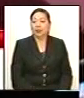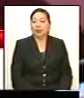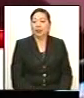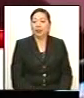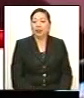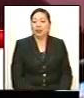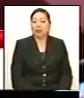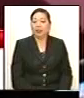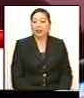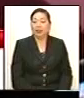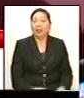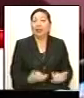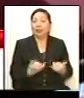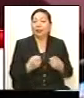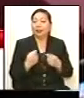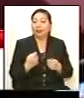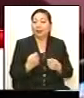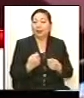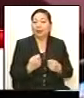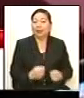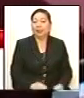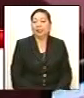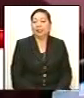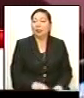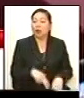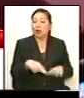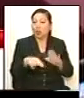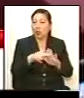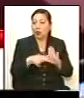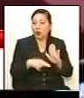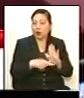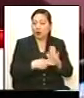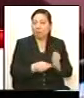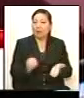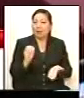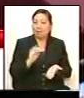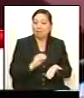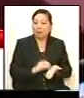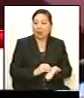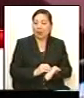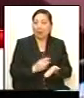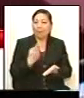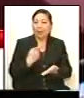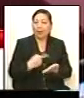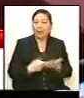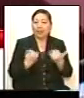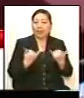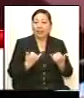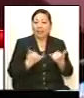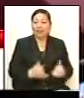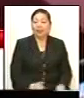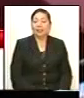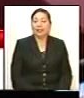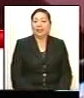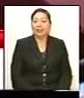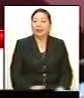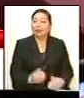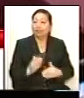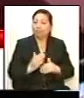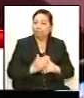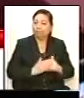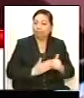contrario, es una exigencia normativa adicional para que este tipo de